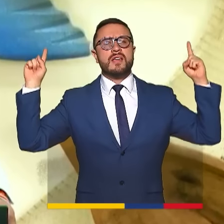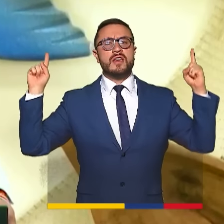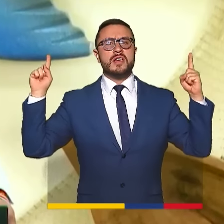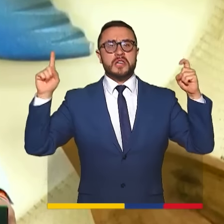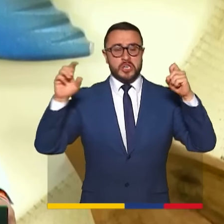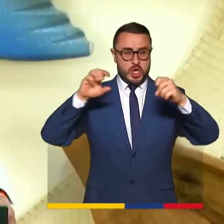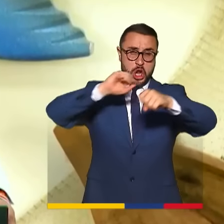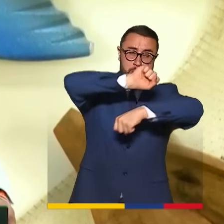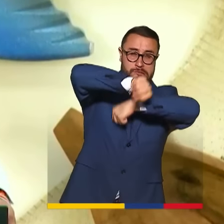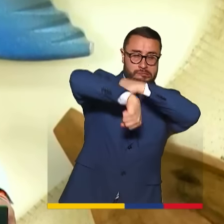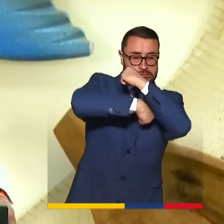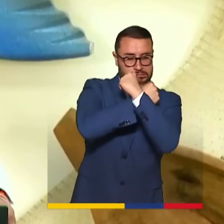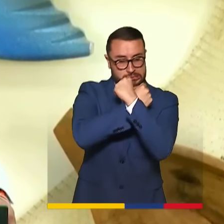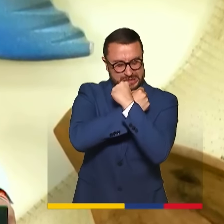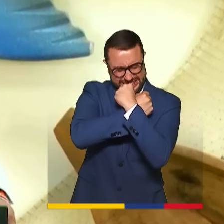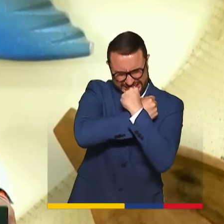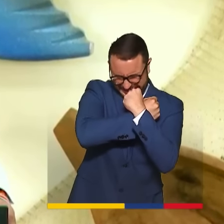emancipados.